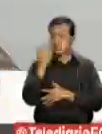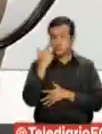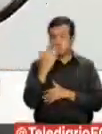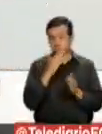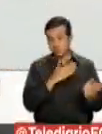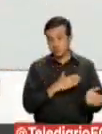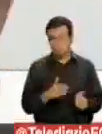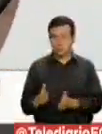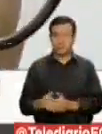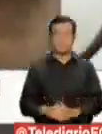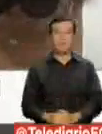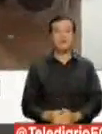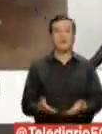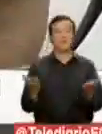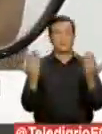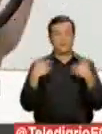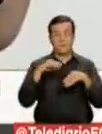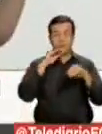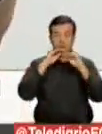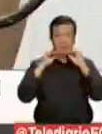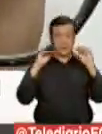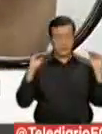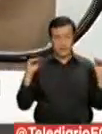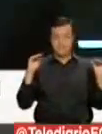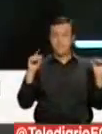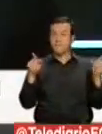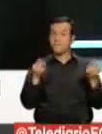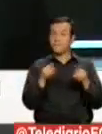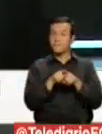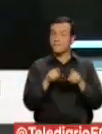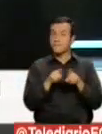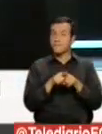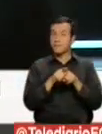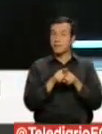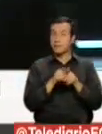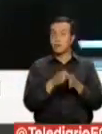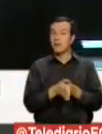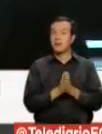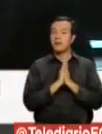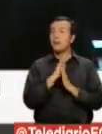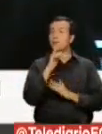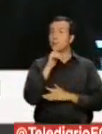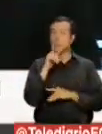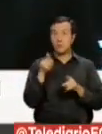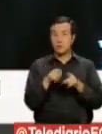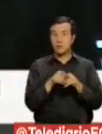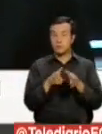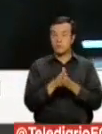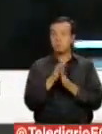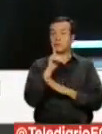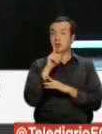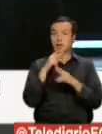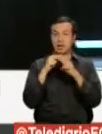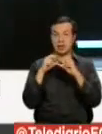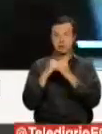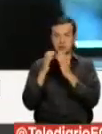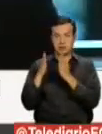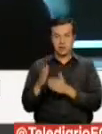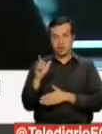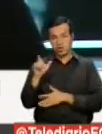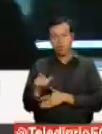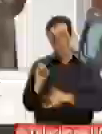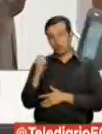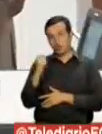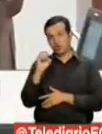etc. Finalmente, explica que un escenario similar podría correr el pedido de difusión roja solicitado para la ex legisladora